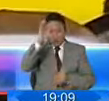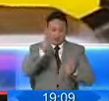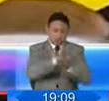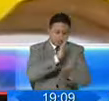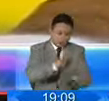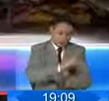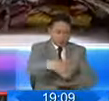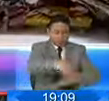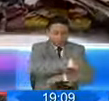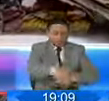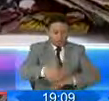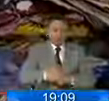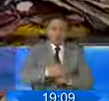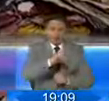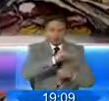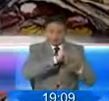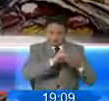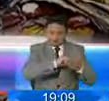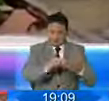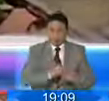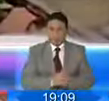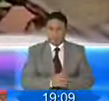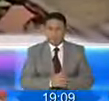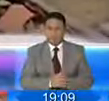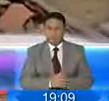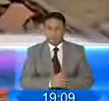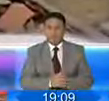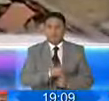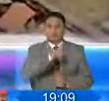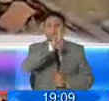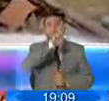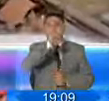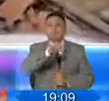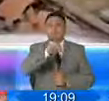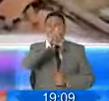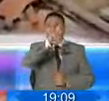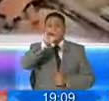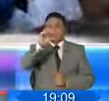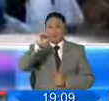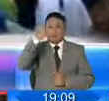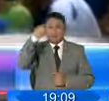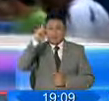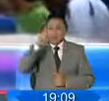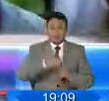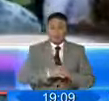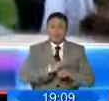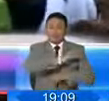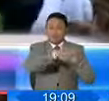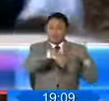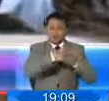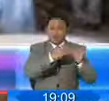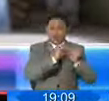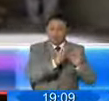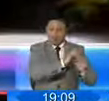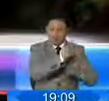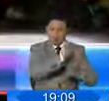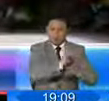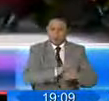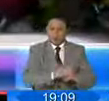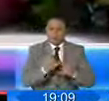el carretero tal la reconstrucción costará al país 3 mil 300 millones de dólares y hasta el momento se han destinado 2 mil